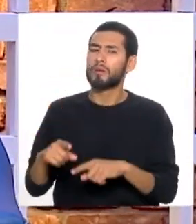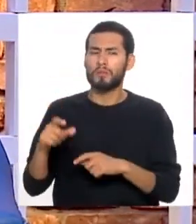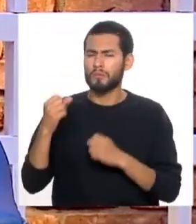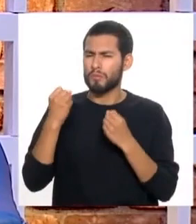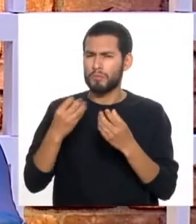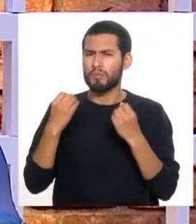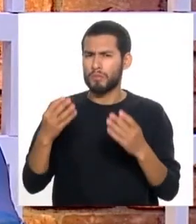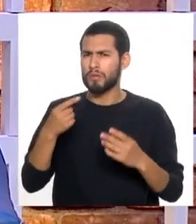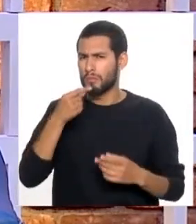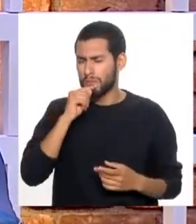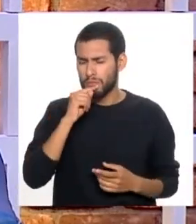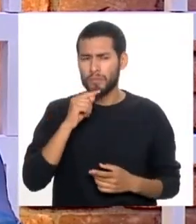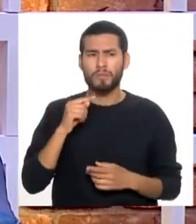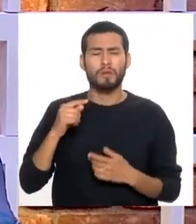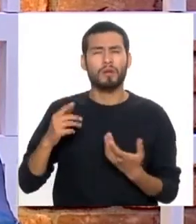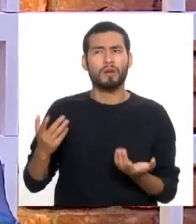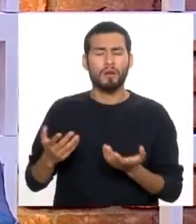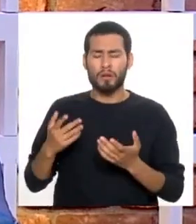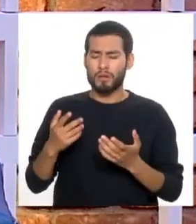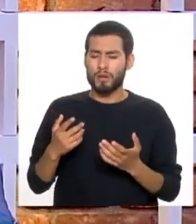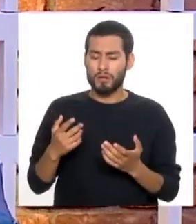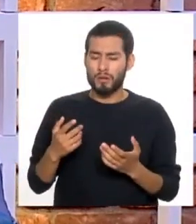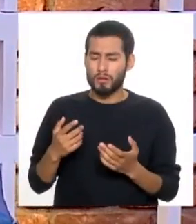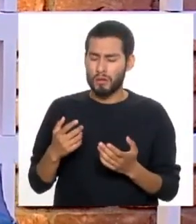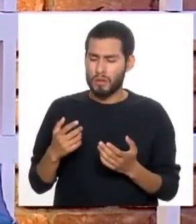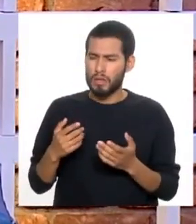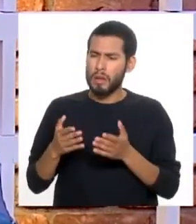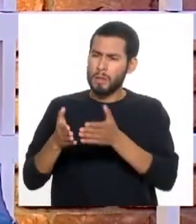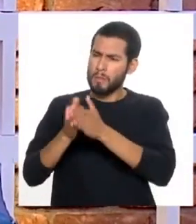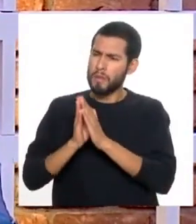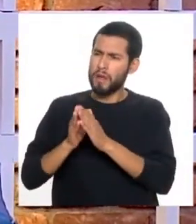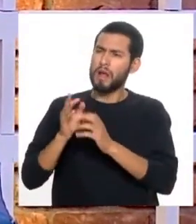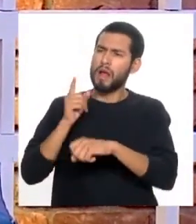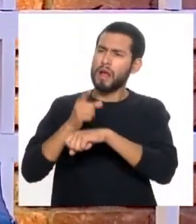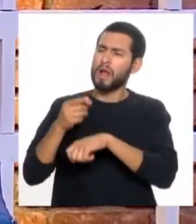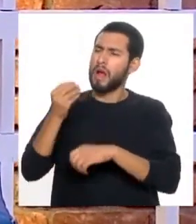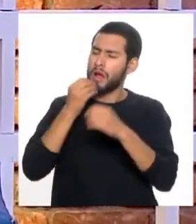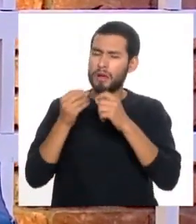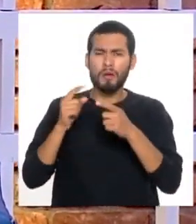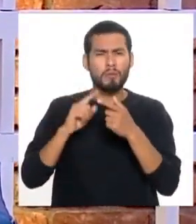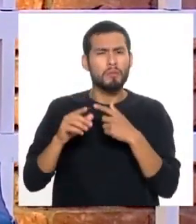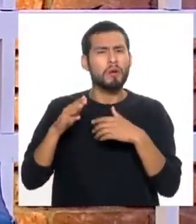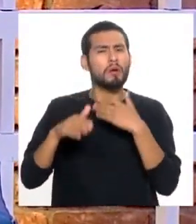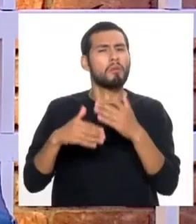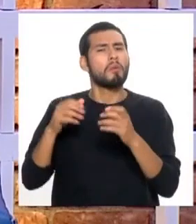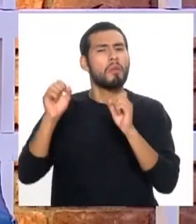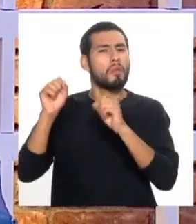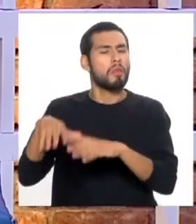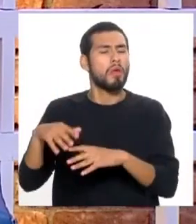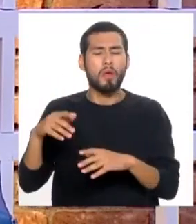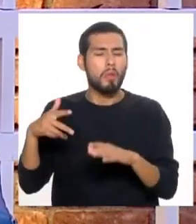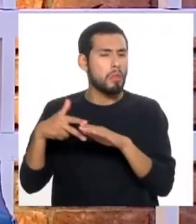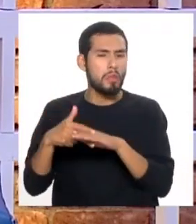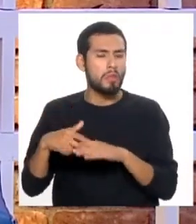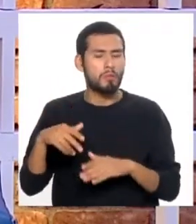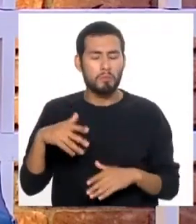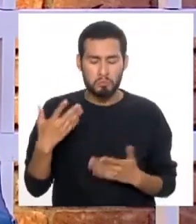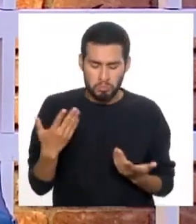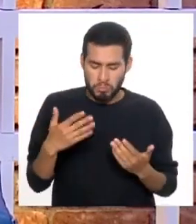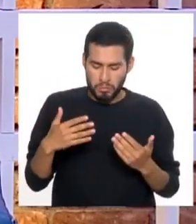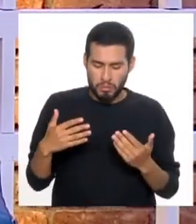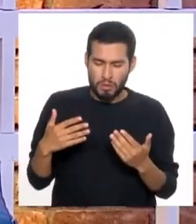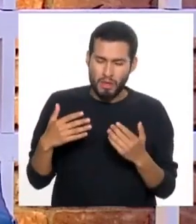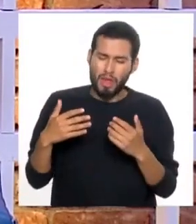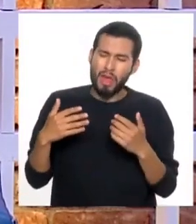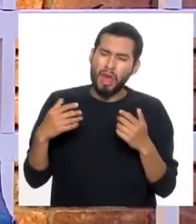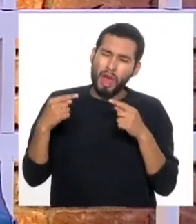muchas mujeres que empiezan este tema de la demanda por alimentos, pero de pronto lo dejan porque se cansan